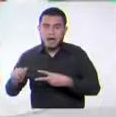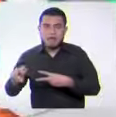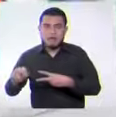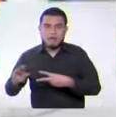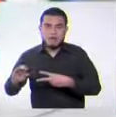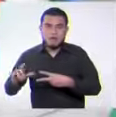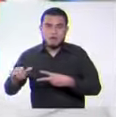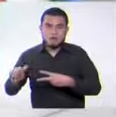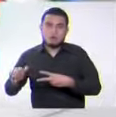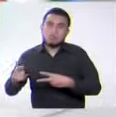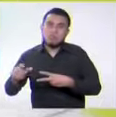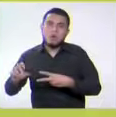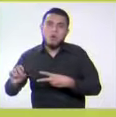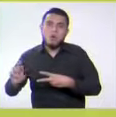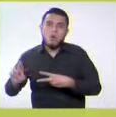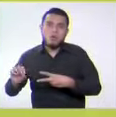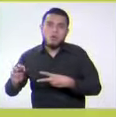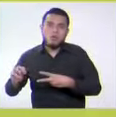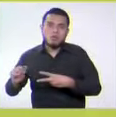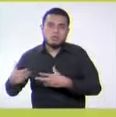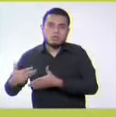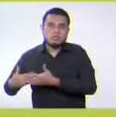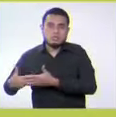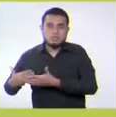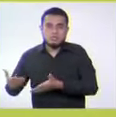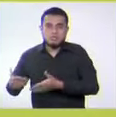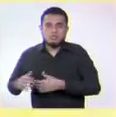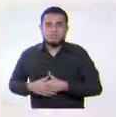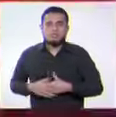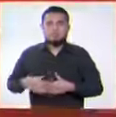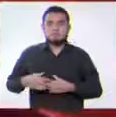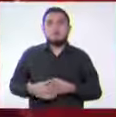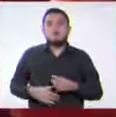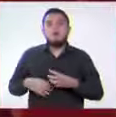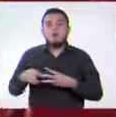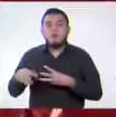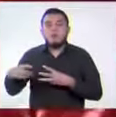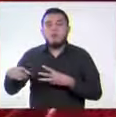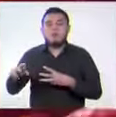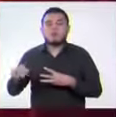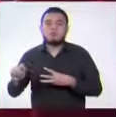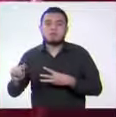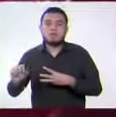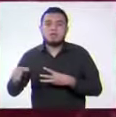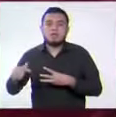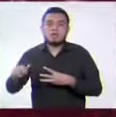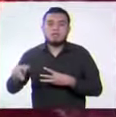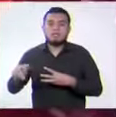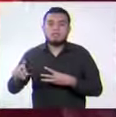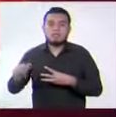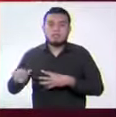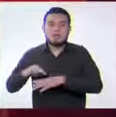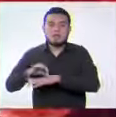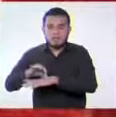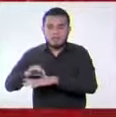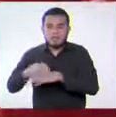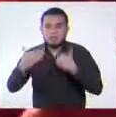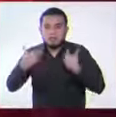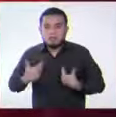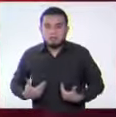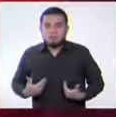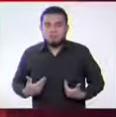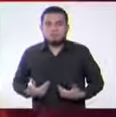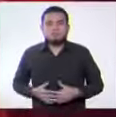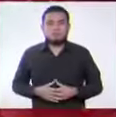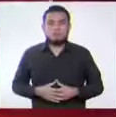hormonas sexuales. Las prostaglandinas se encuentran en cantidades pequeñas en tejidos y fluidos corporales,